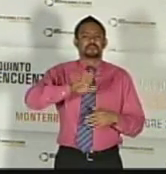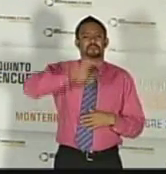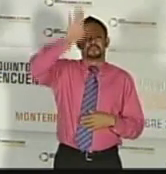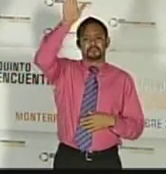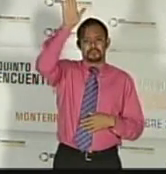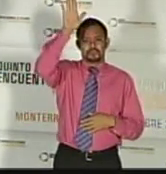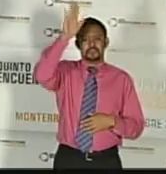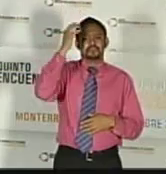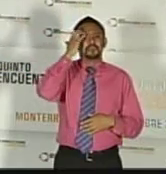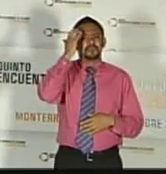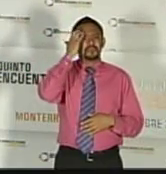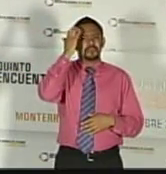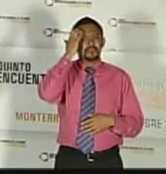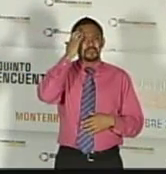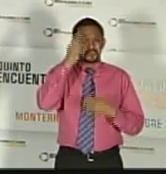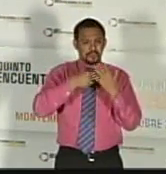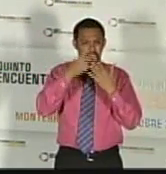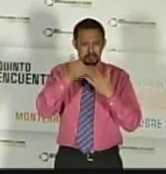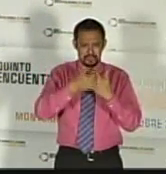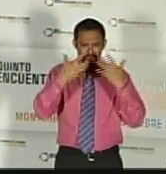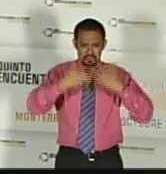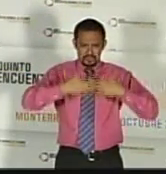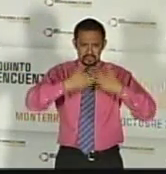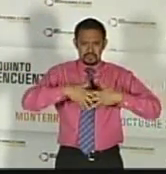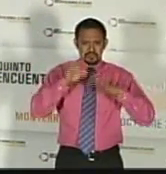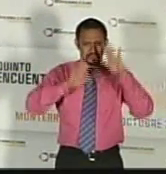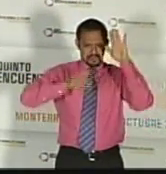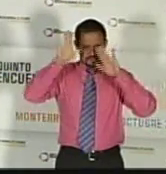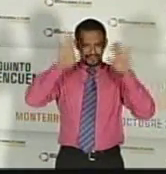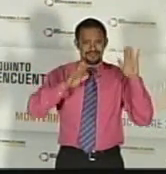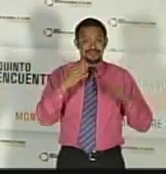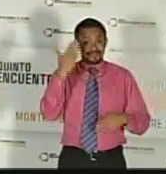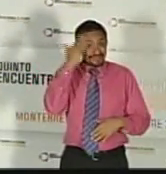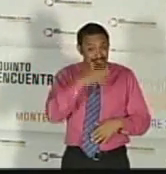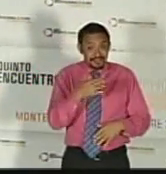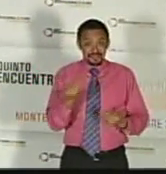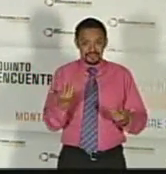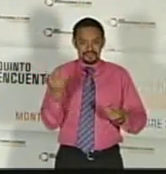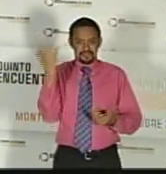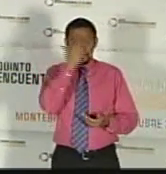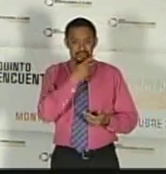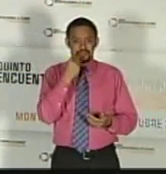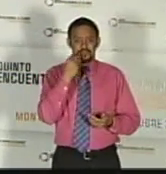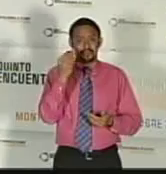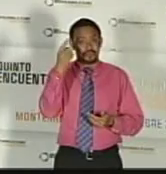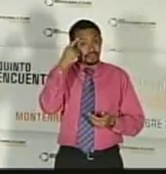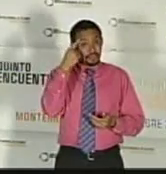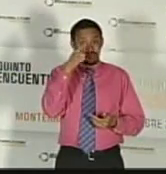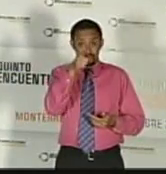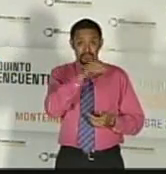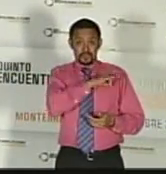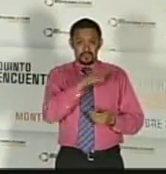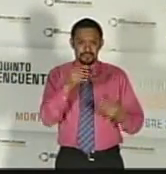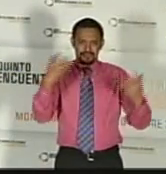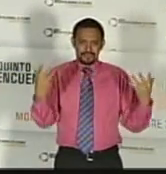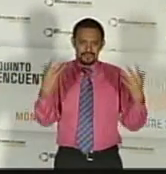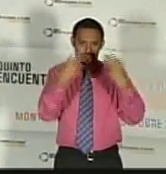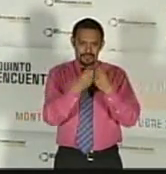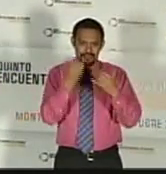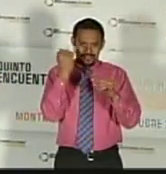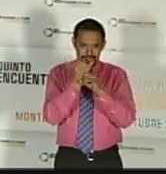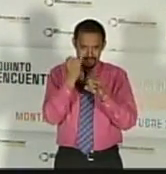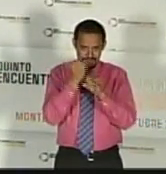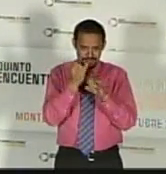que conozcan de proyectos que funcionan. ¡Maravilloso! Ahora, ¿se imaginan ustedes si pudiéramos juntarlos todos en el